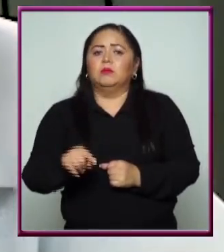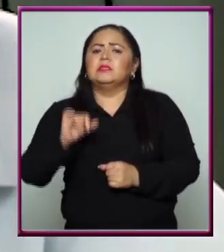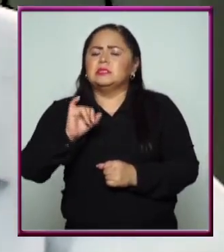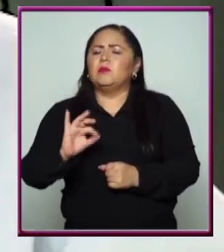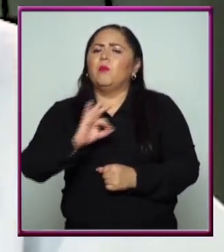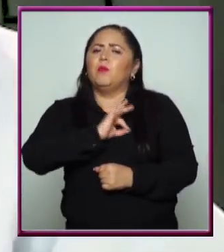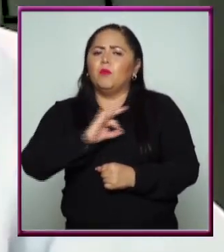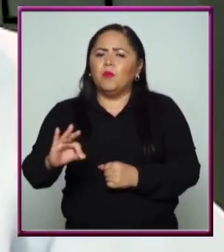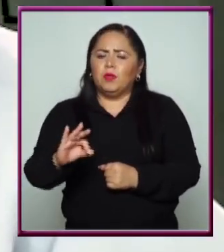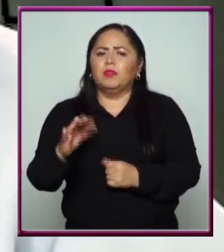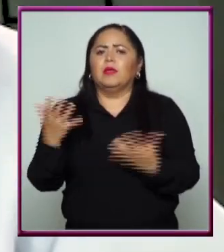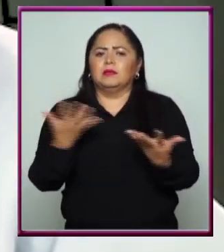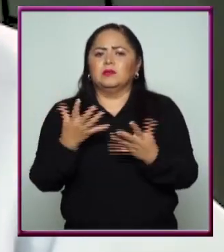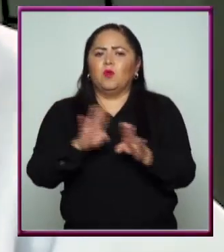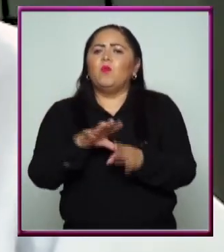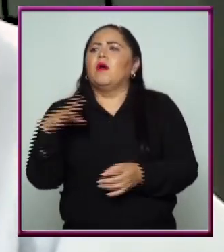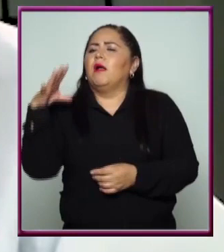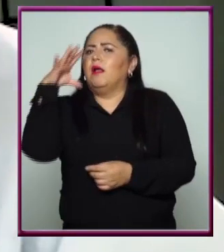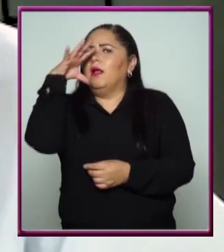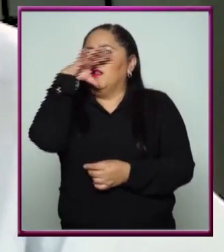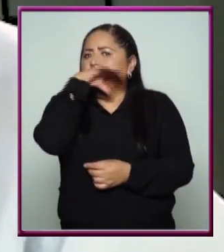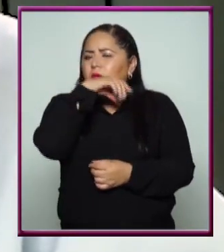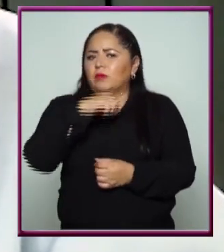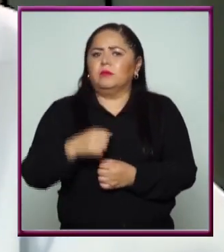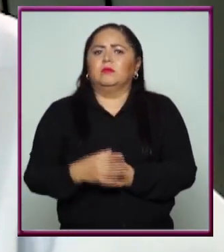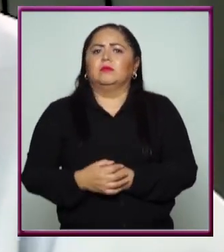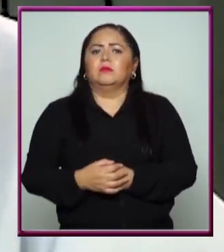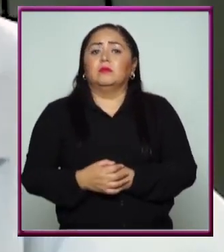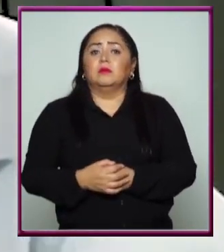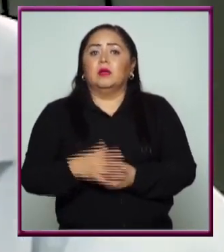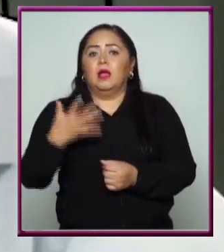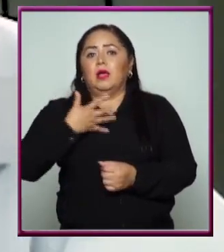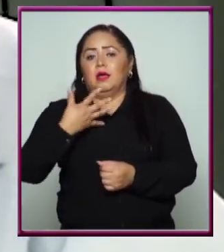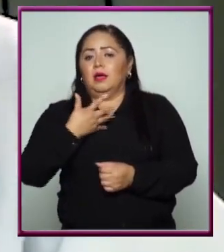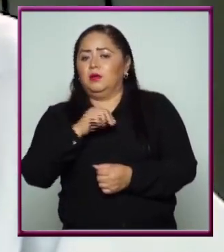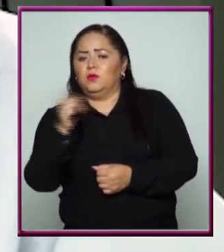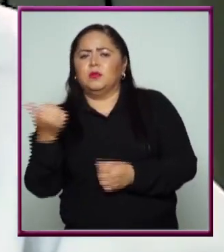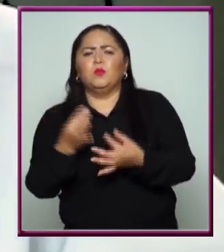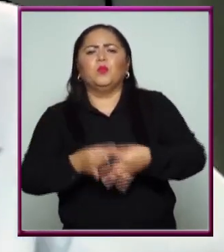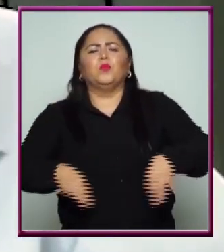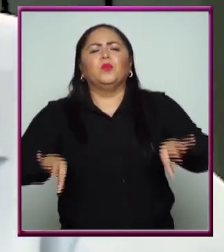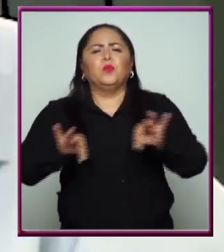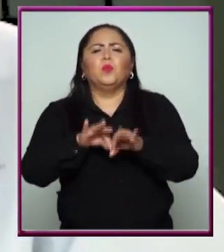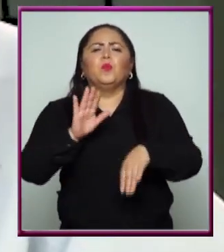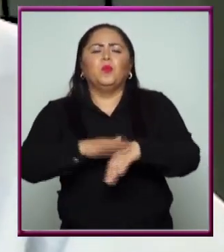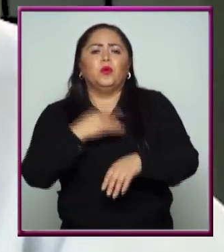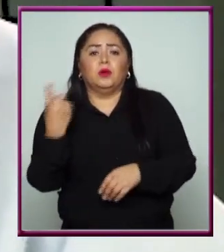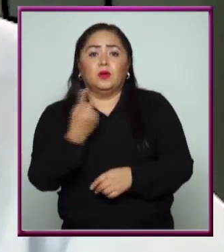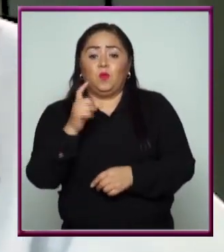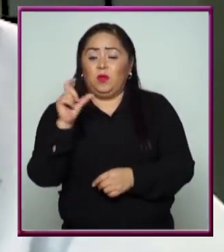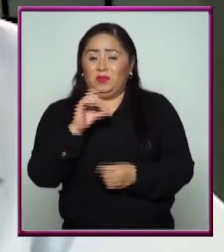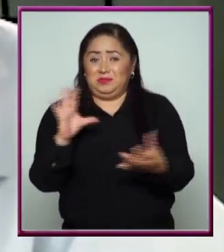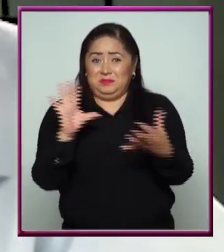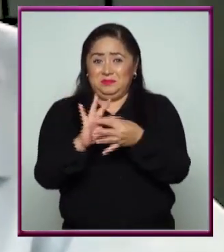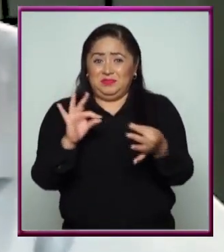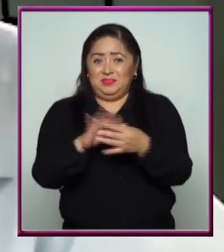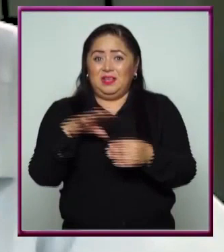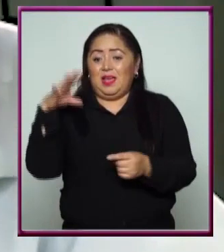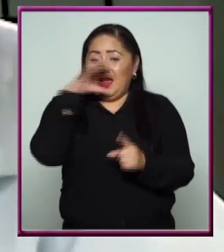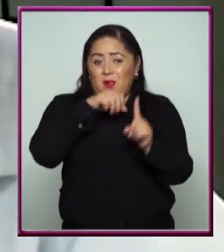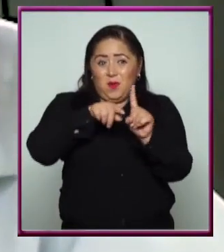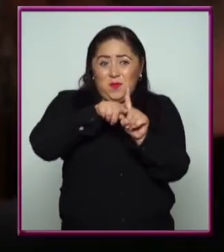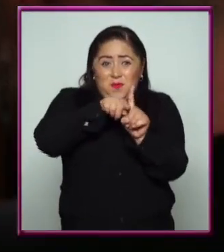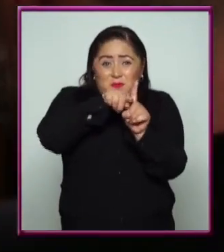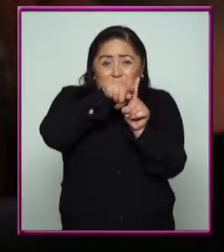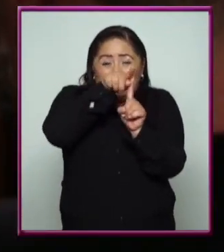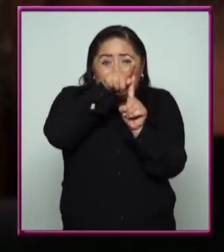se puede generar este calor. Aquí hay una cuestión importante porque cuando hablamos de